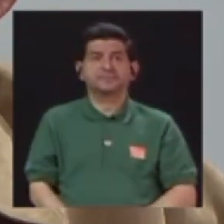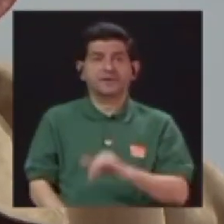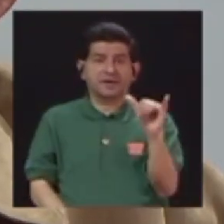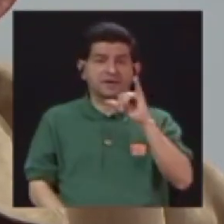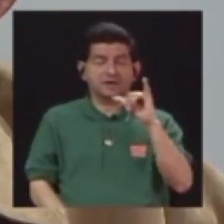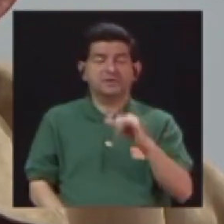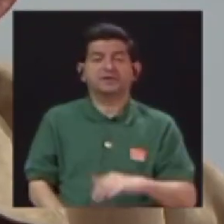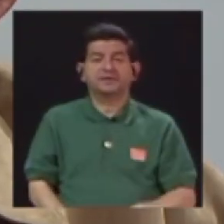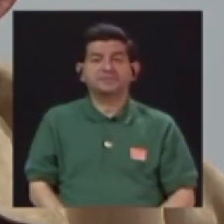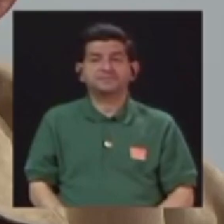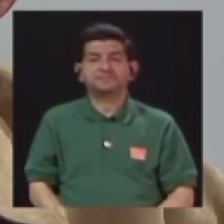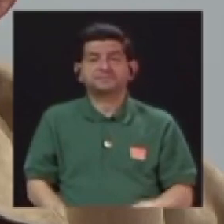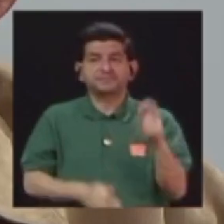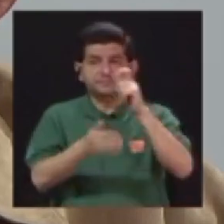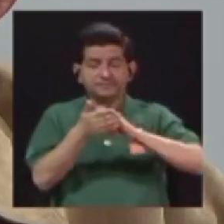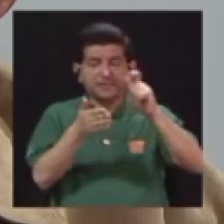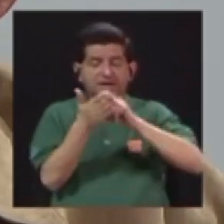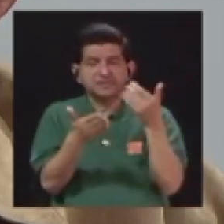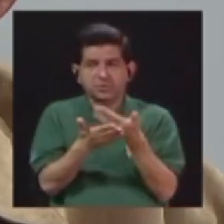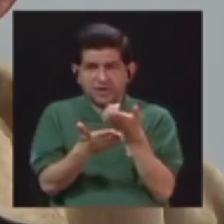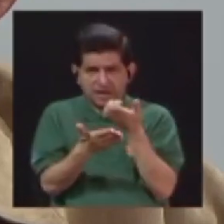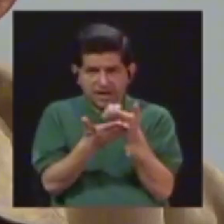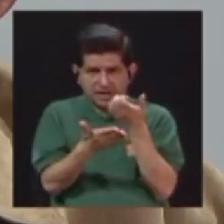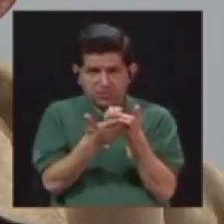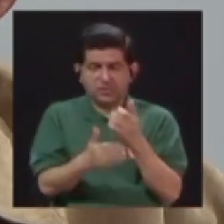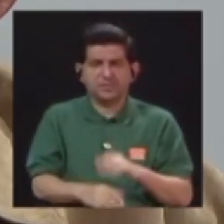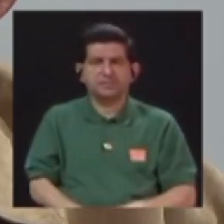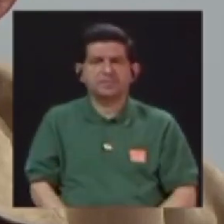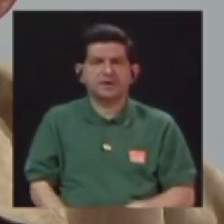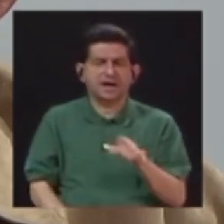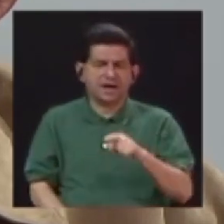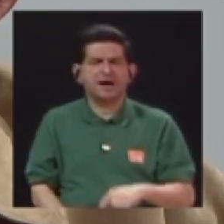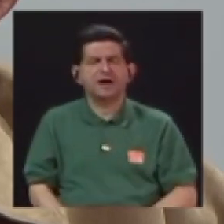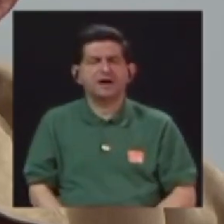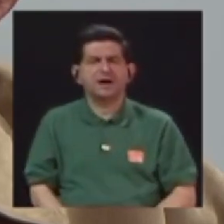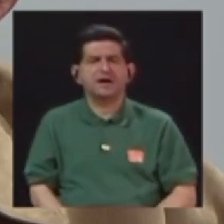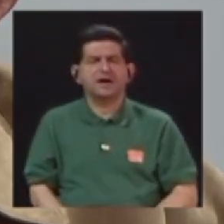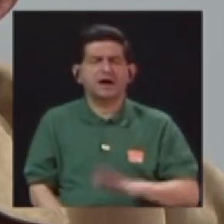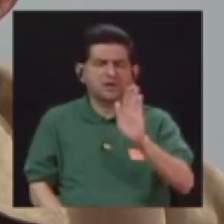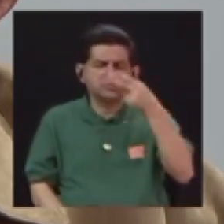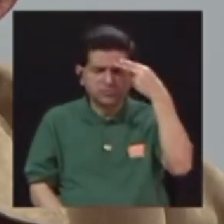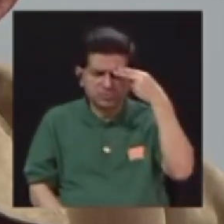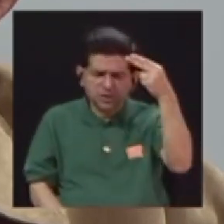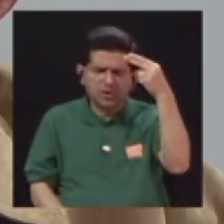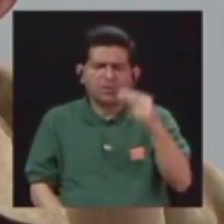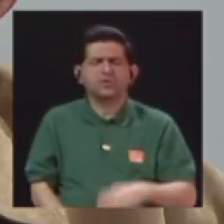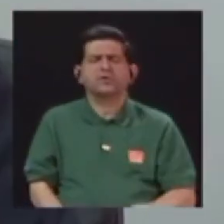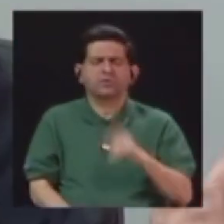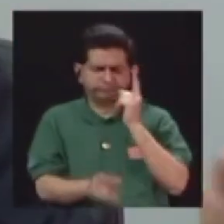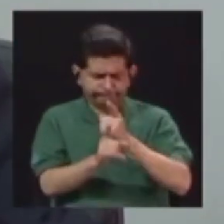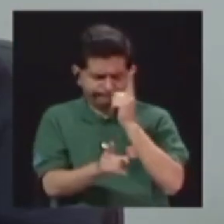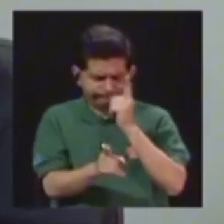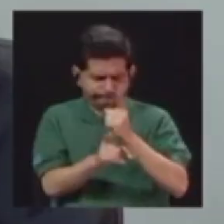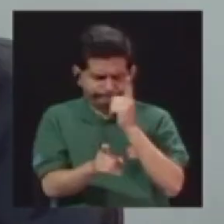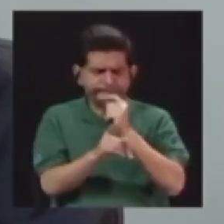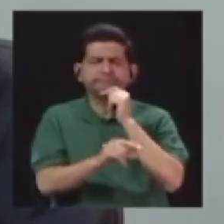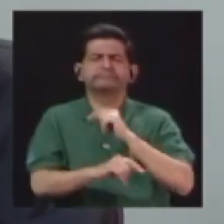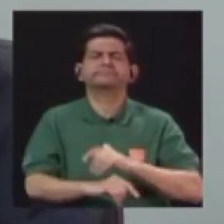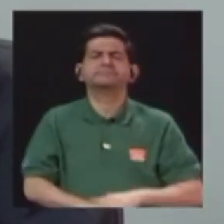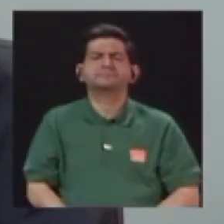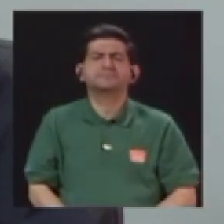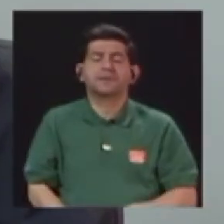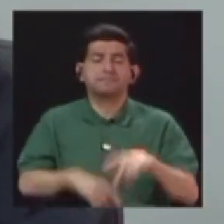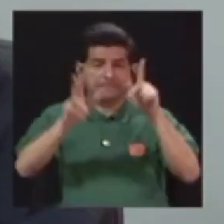la Escuela de Economía le hizo recientemente un homenaje muy merecido